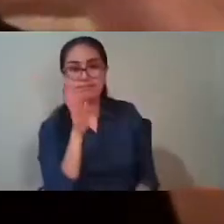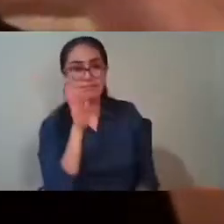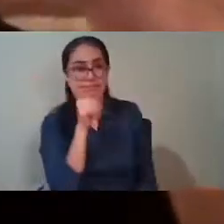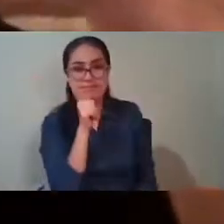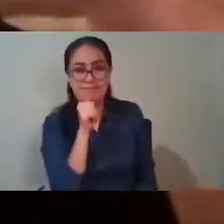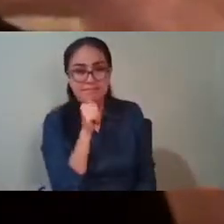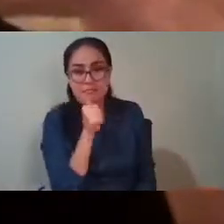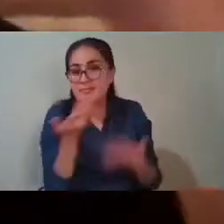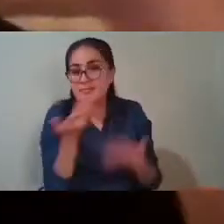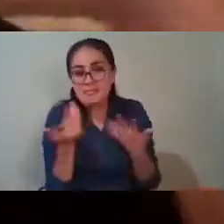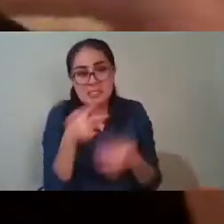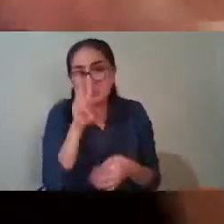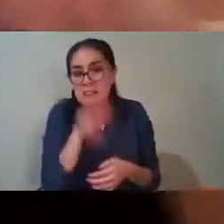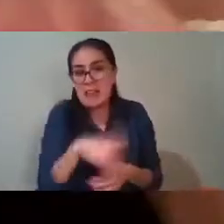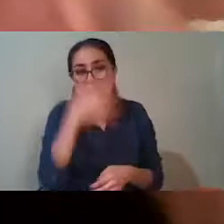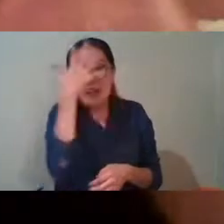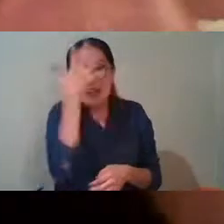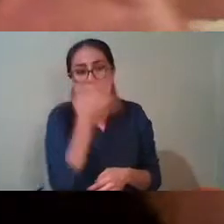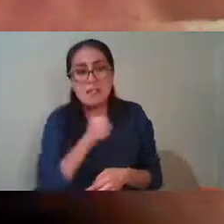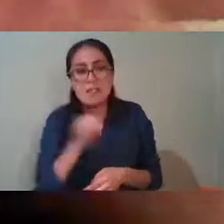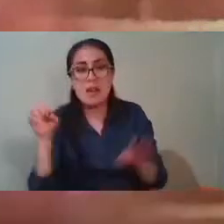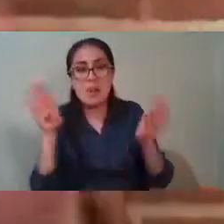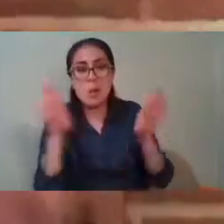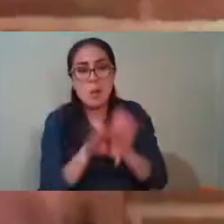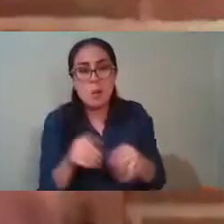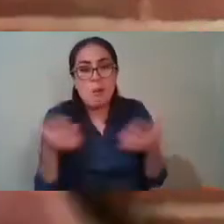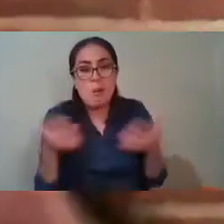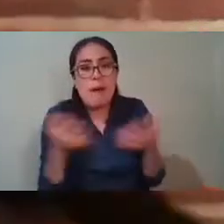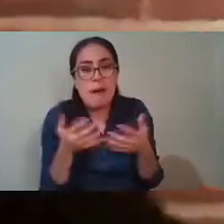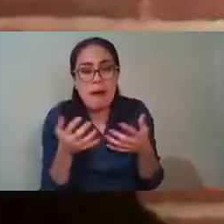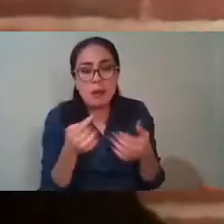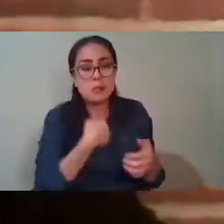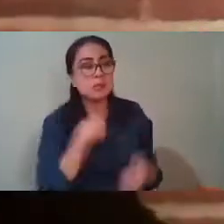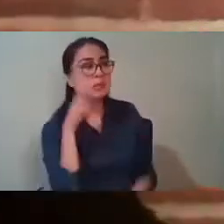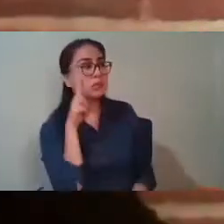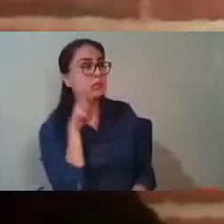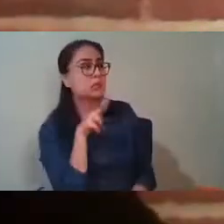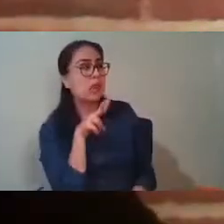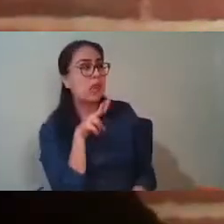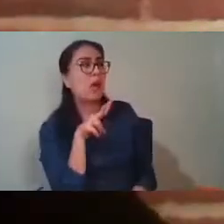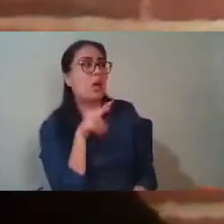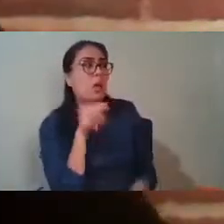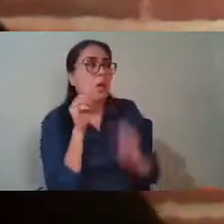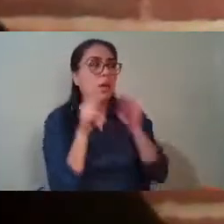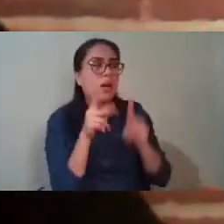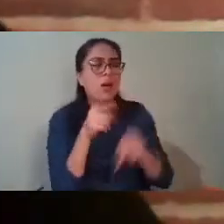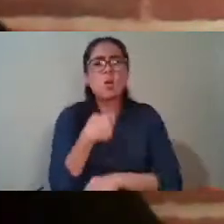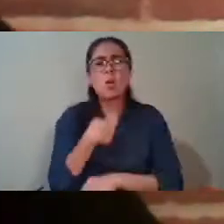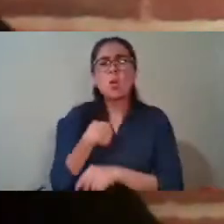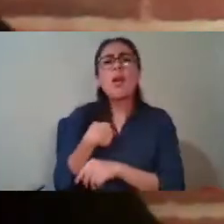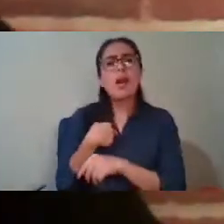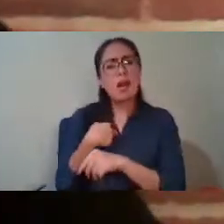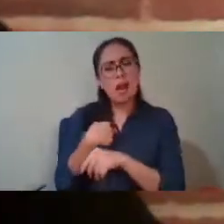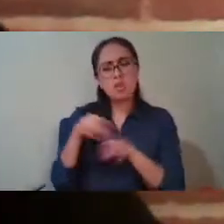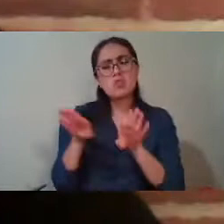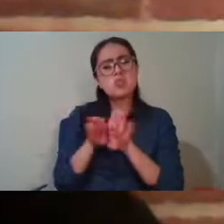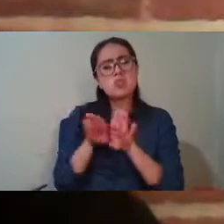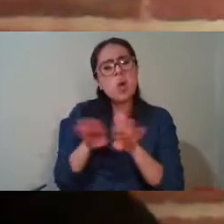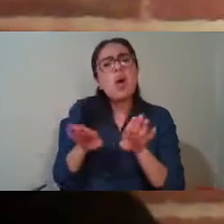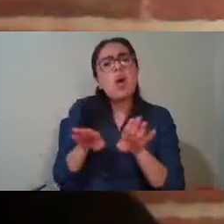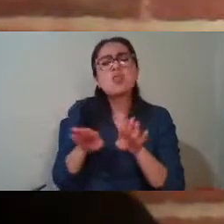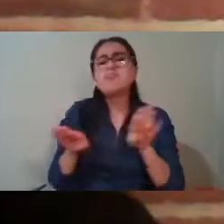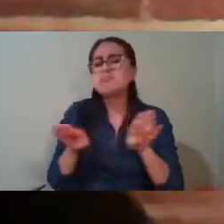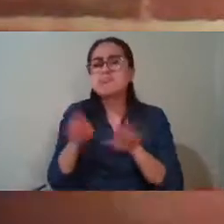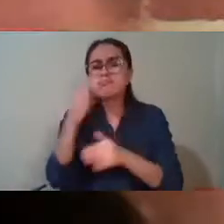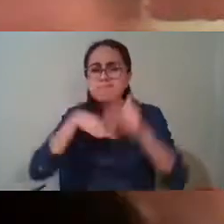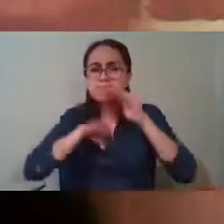capacidad de abstraerme y crear algo que no sea lo que estoy viendo. ¿Qué me salvó? Me salvó mi inteligencia narrativa,